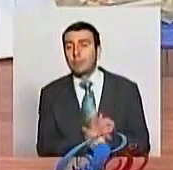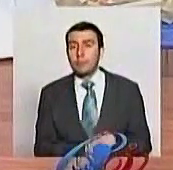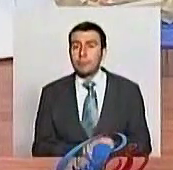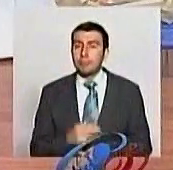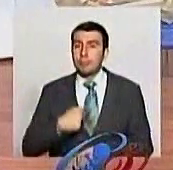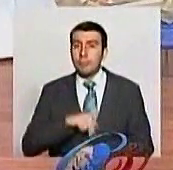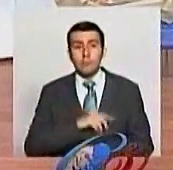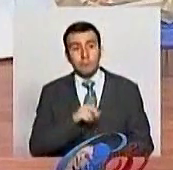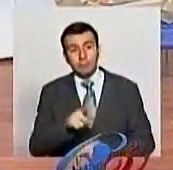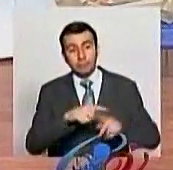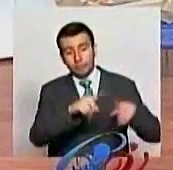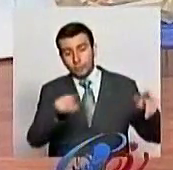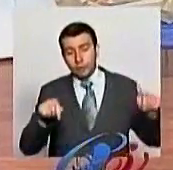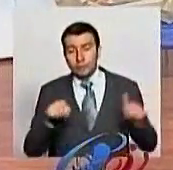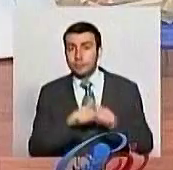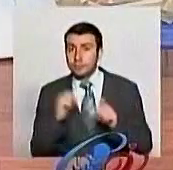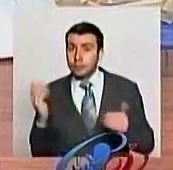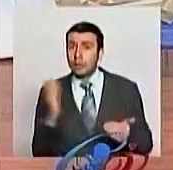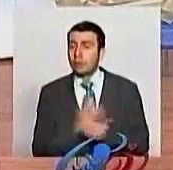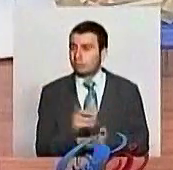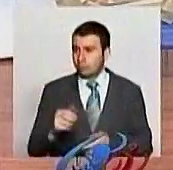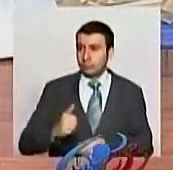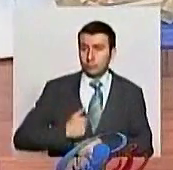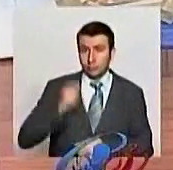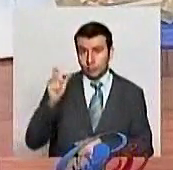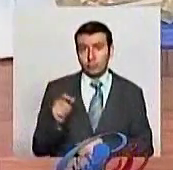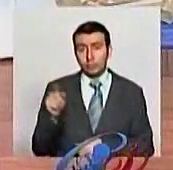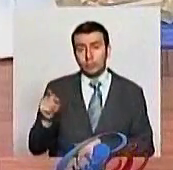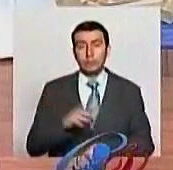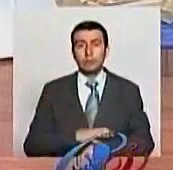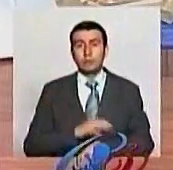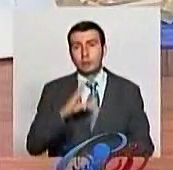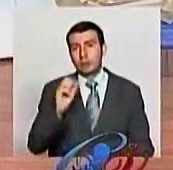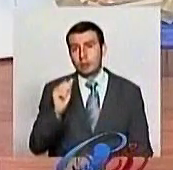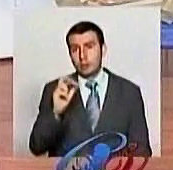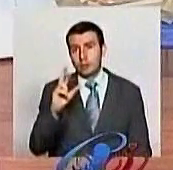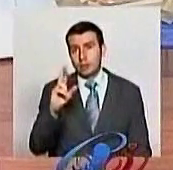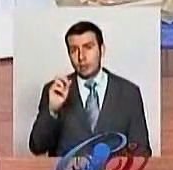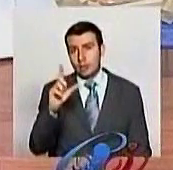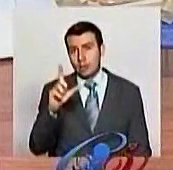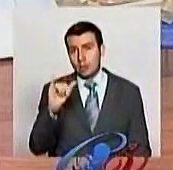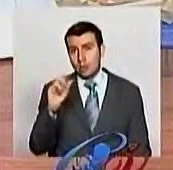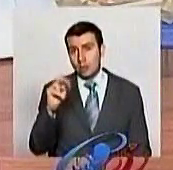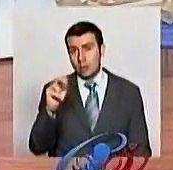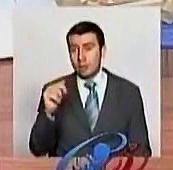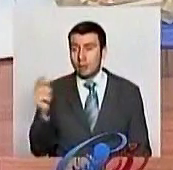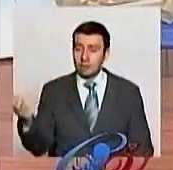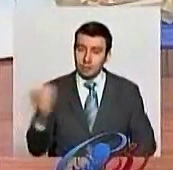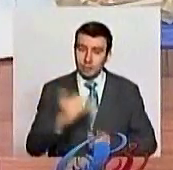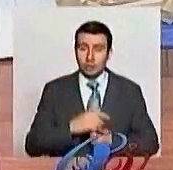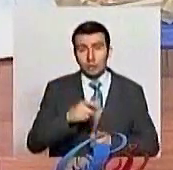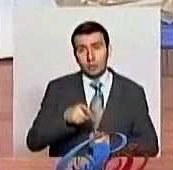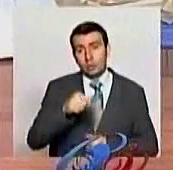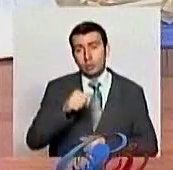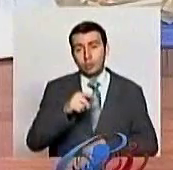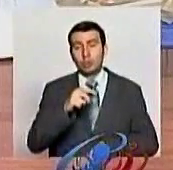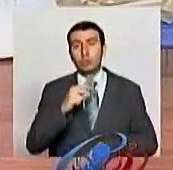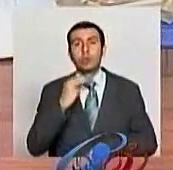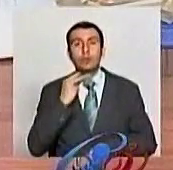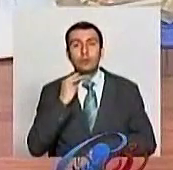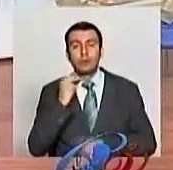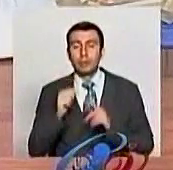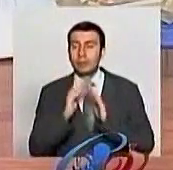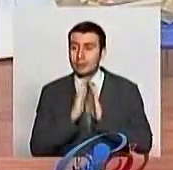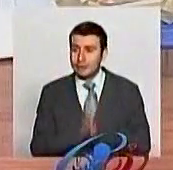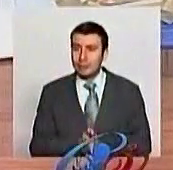parque médico, pues logrando que está la doctora Carolina durante este mes de noviembre y parte de diciembre haciendo unos programas preventivos